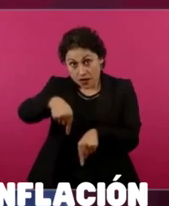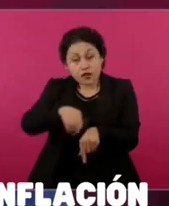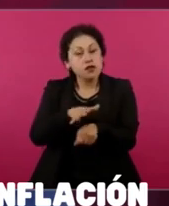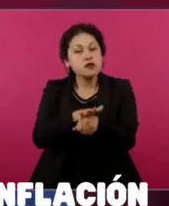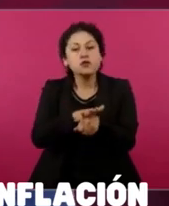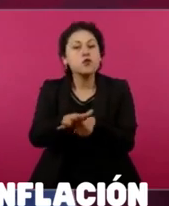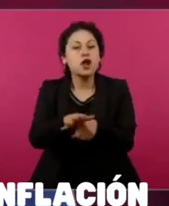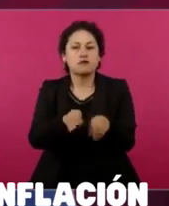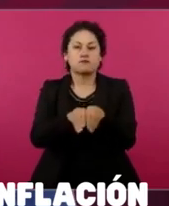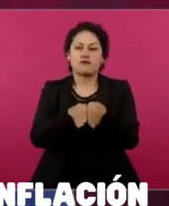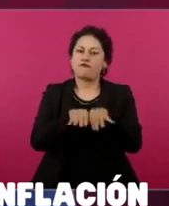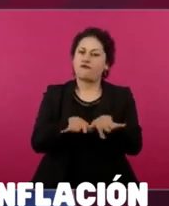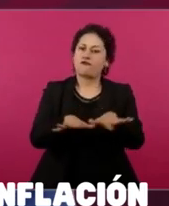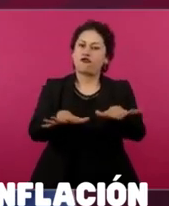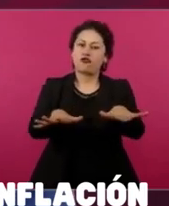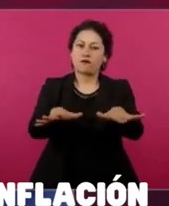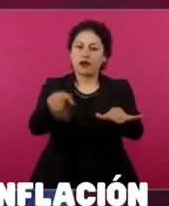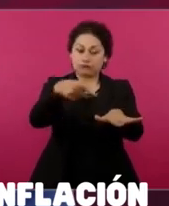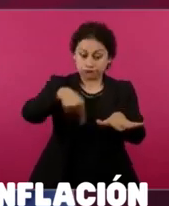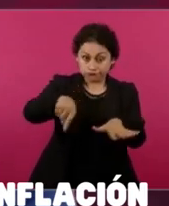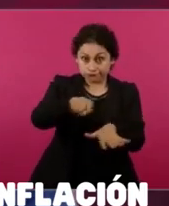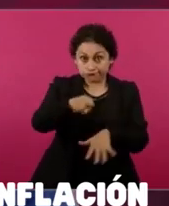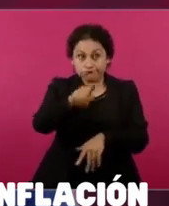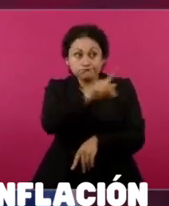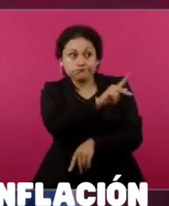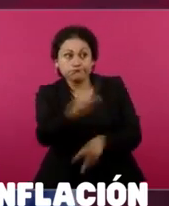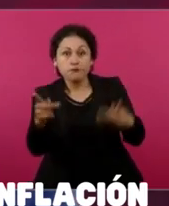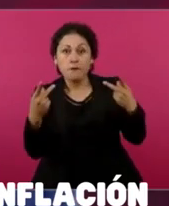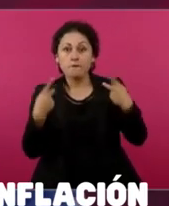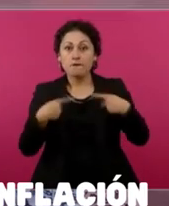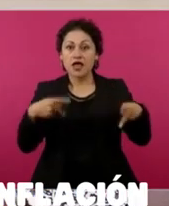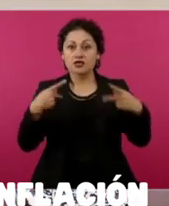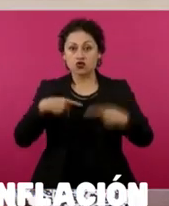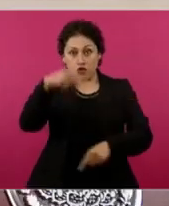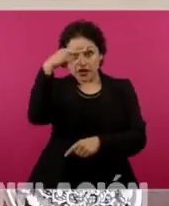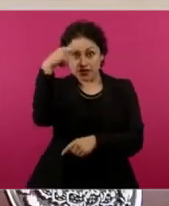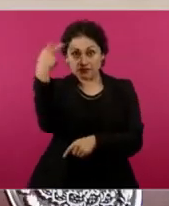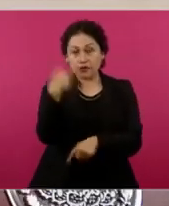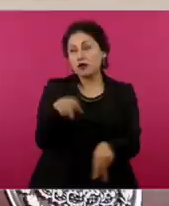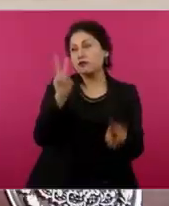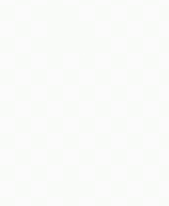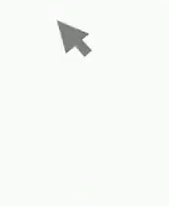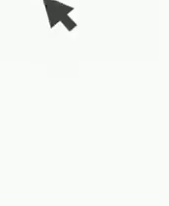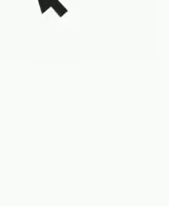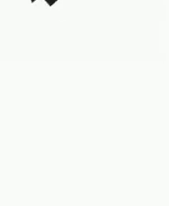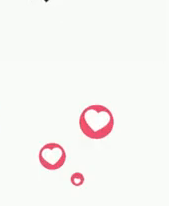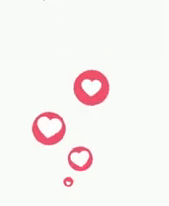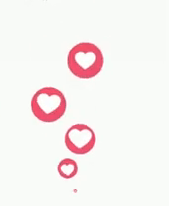es garantizar el derecho del pueblo a la información.